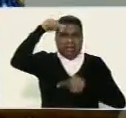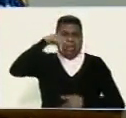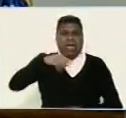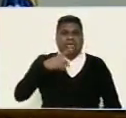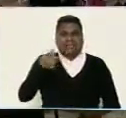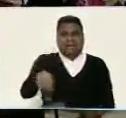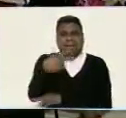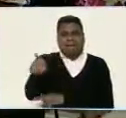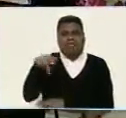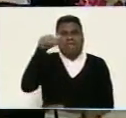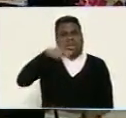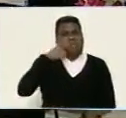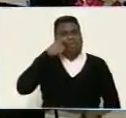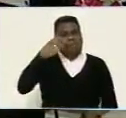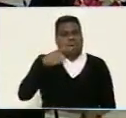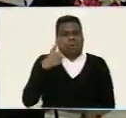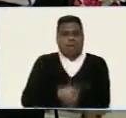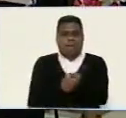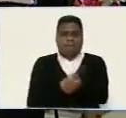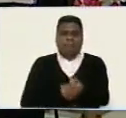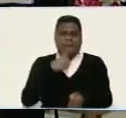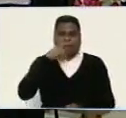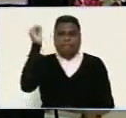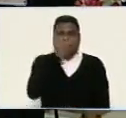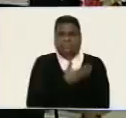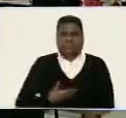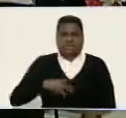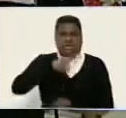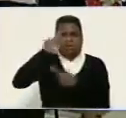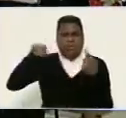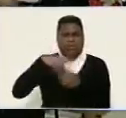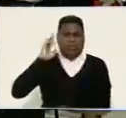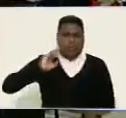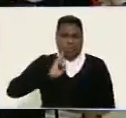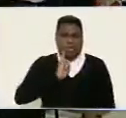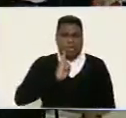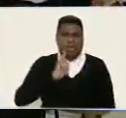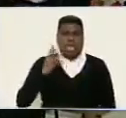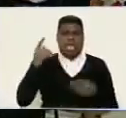patria, a este pueblo, al hermano Nicolás Maduro y a la revolución bolivariana. ¡Chávez vive! ¡Chávez vive,